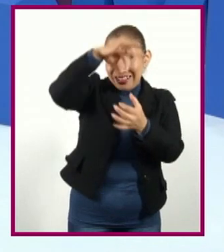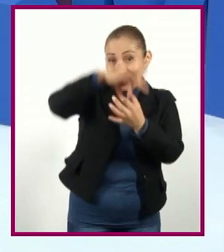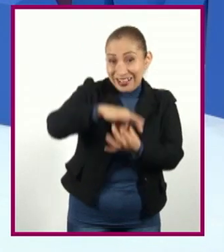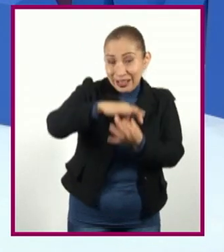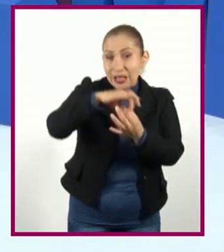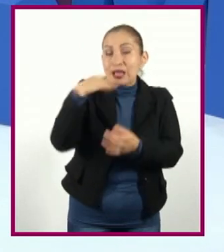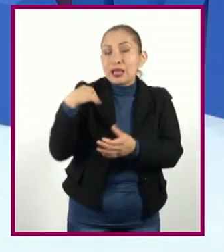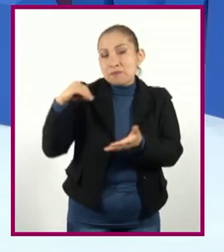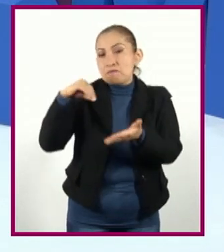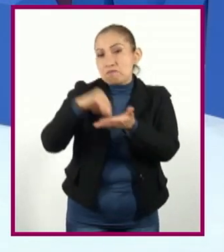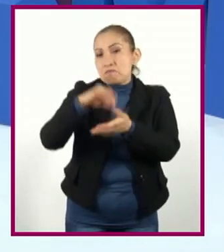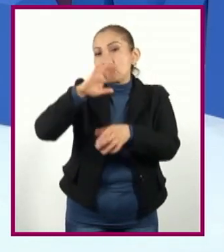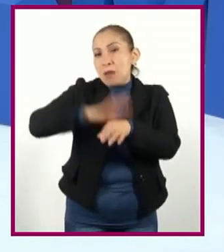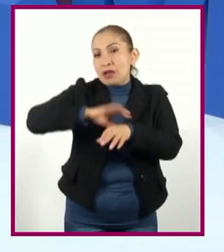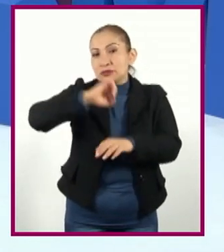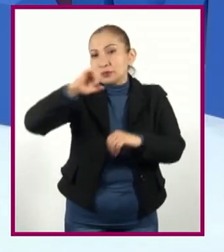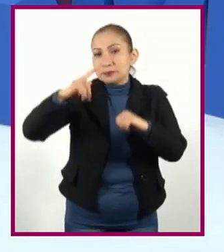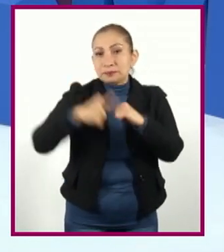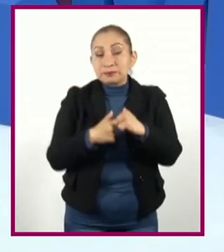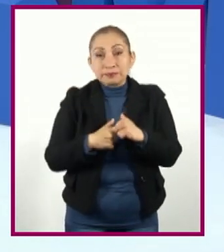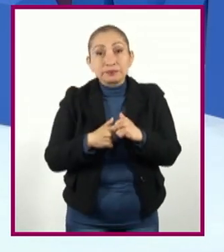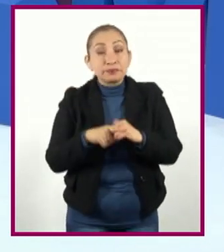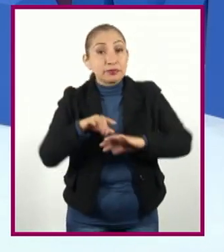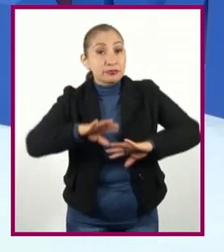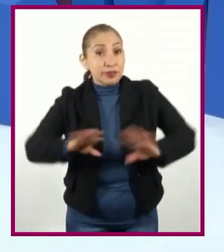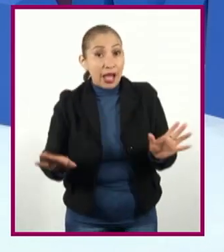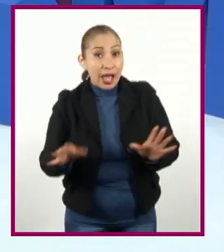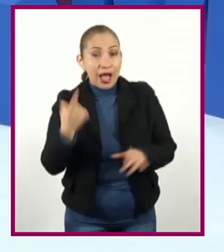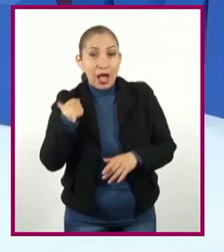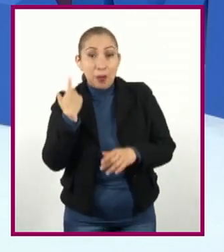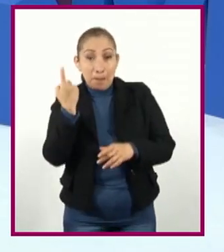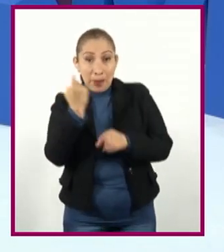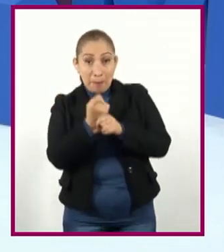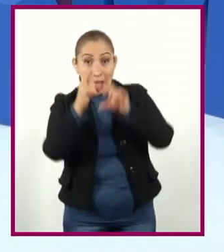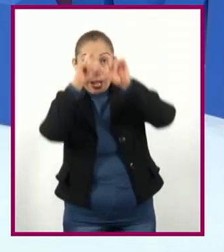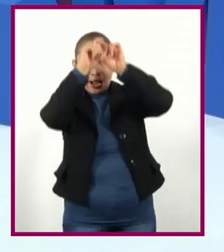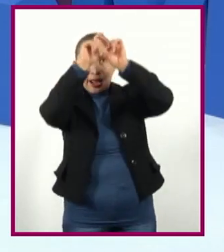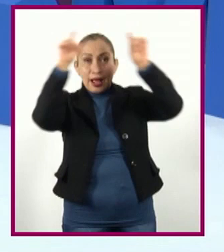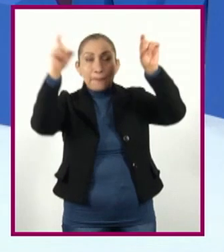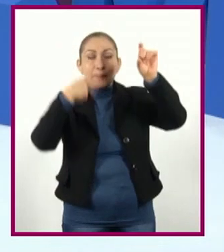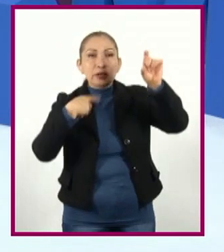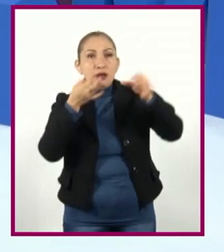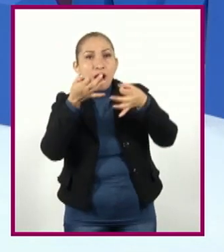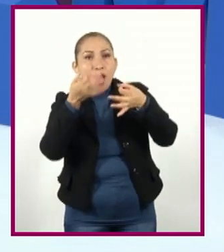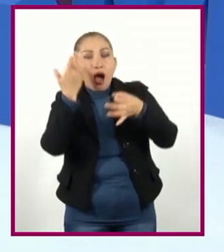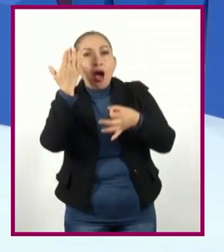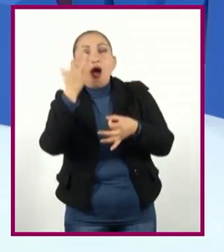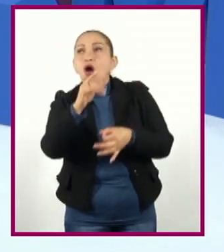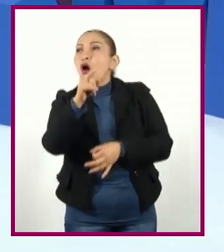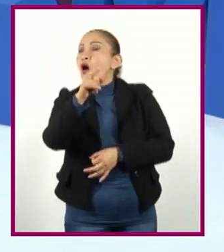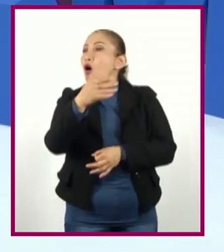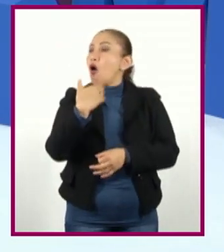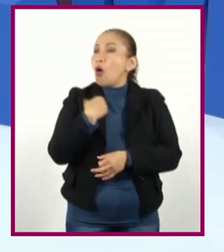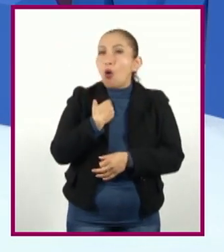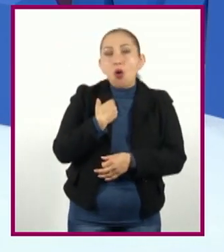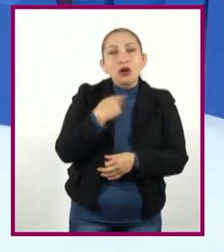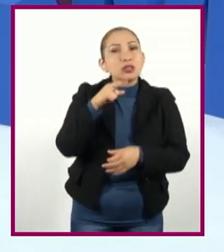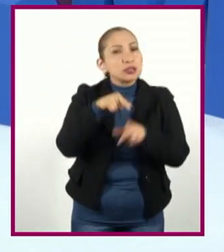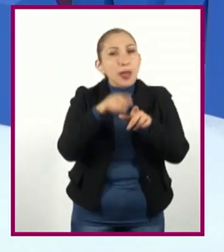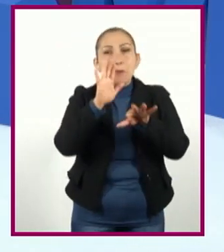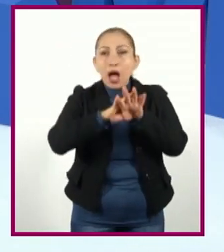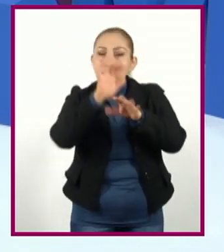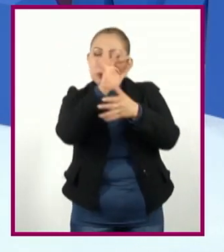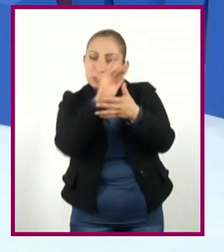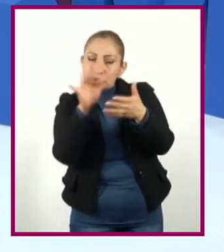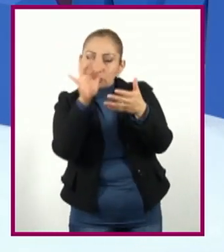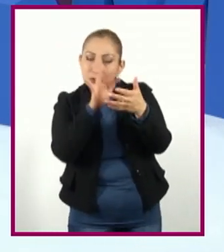información. De esta manera, desde el primer párrafo, el lector se entera del hecho y si continúa con la